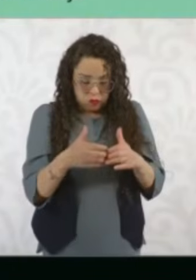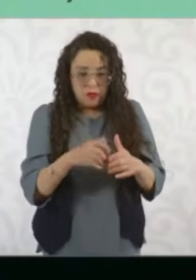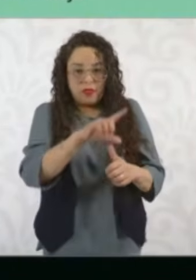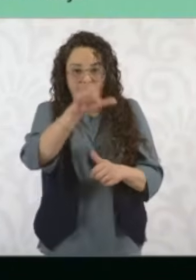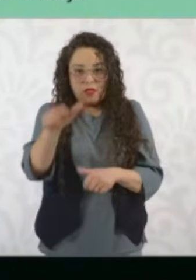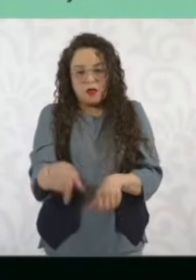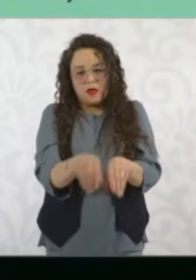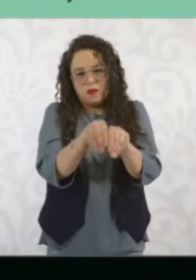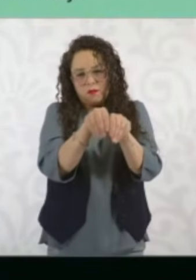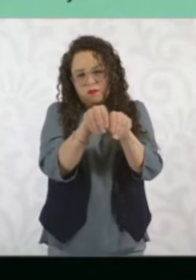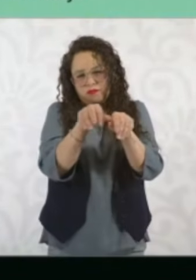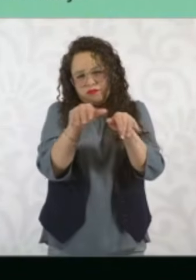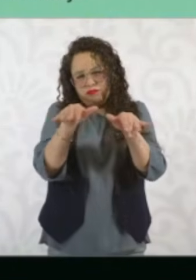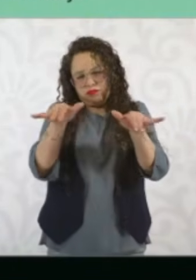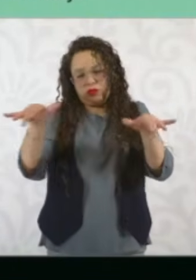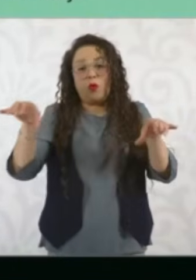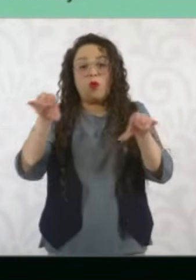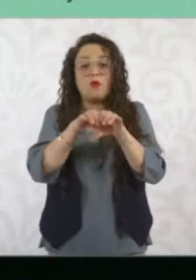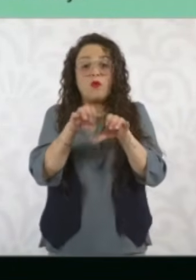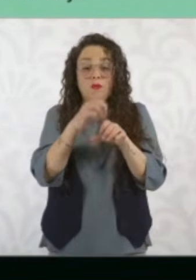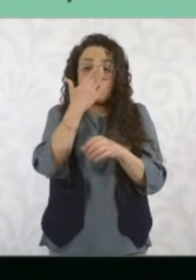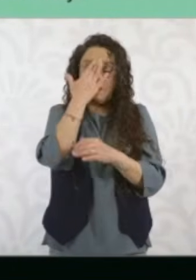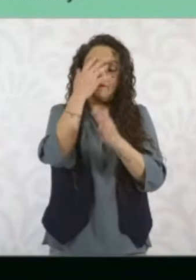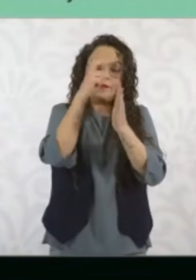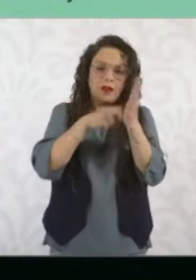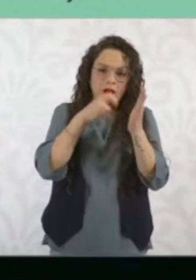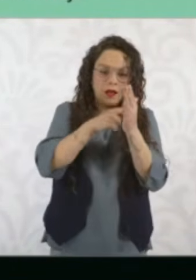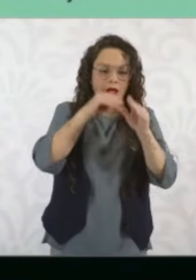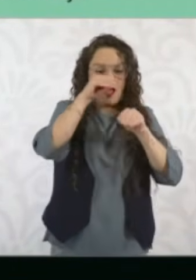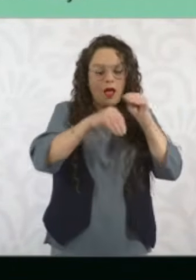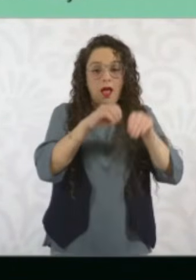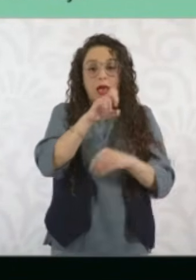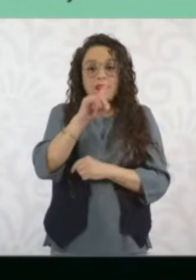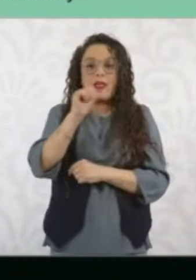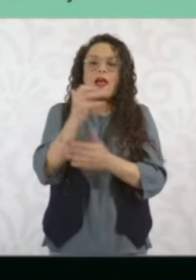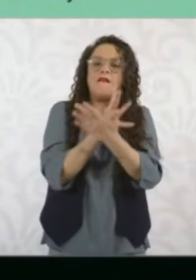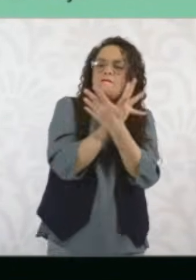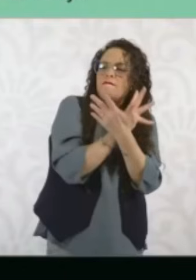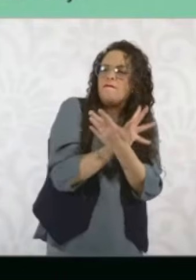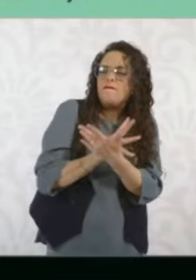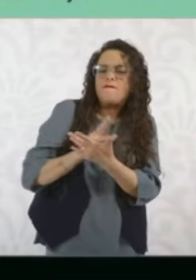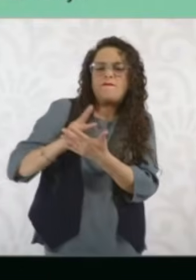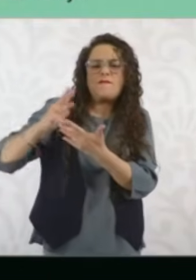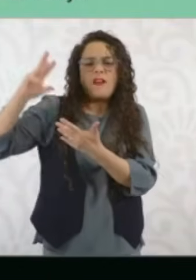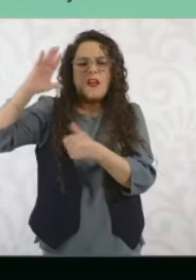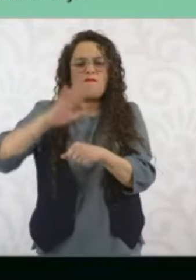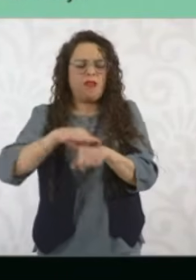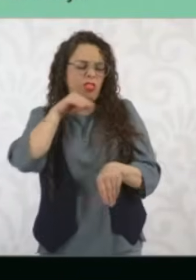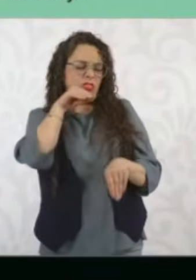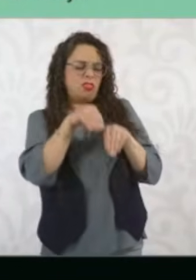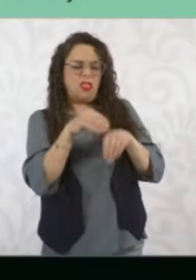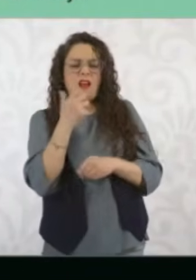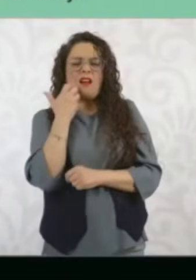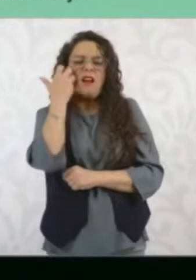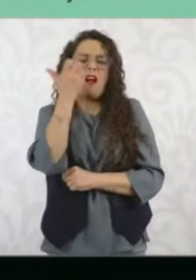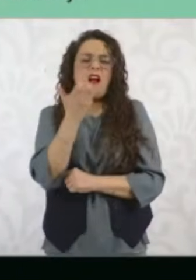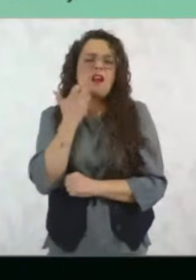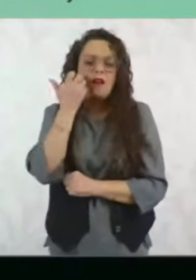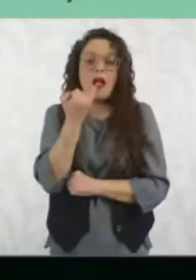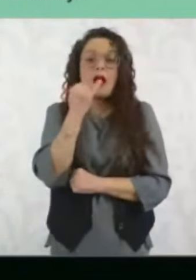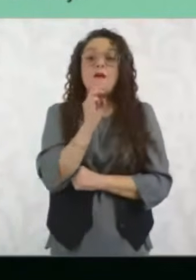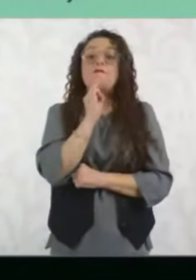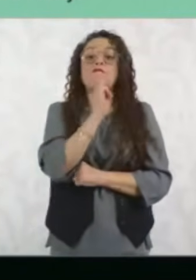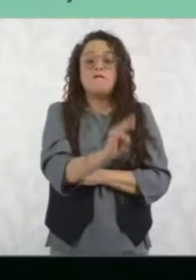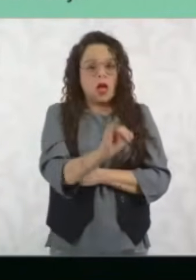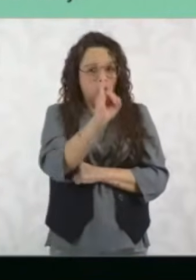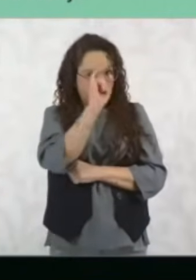hacen? Editando, editorializando, exagerando y sosteniendo mensajes. Y